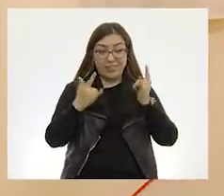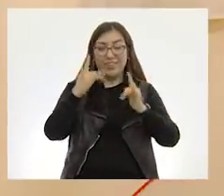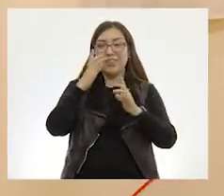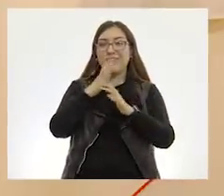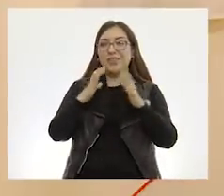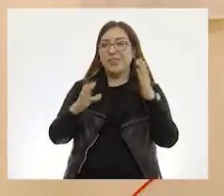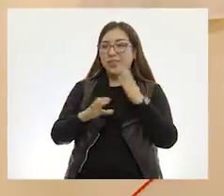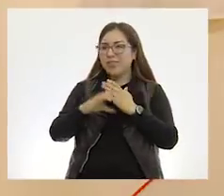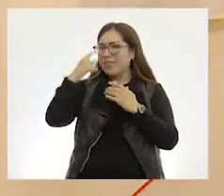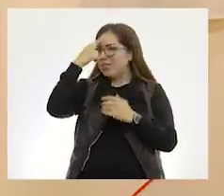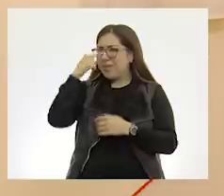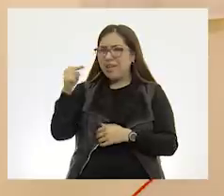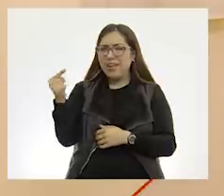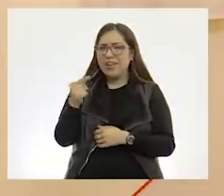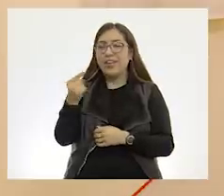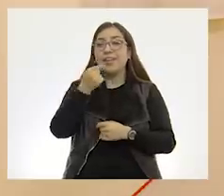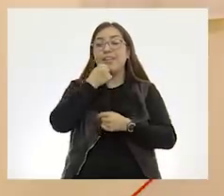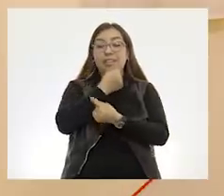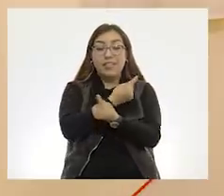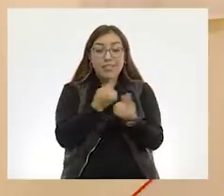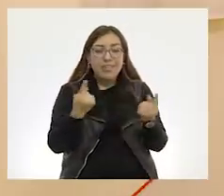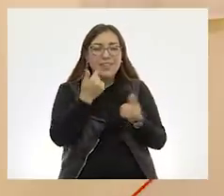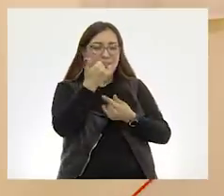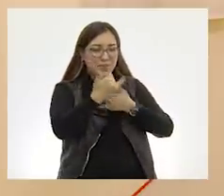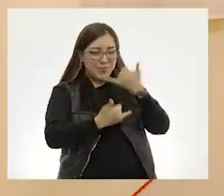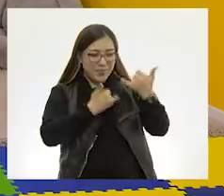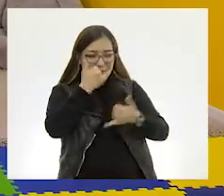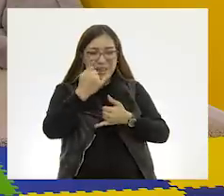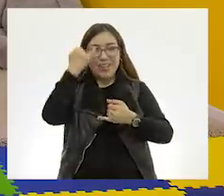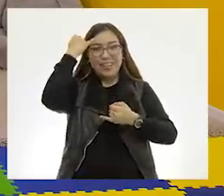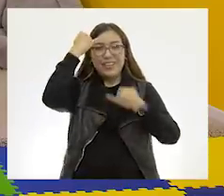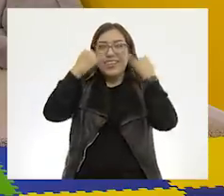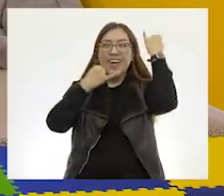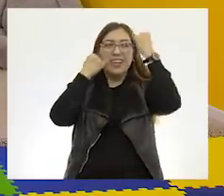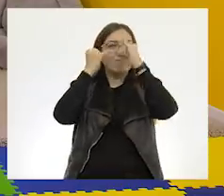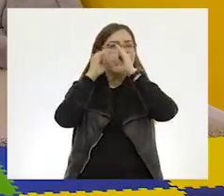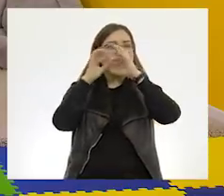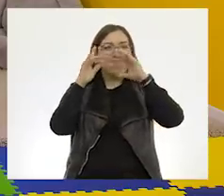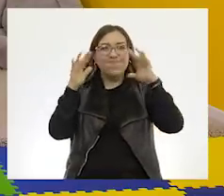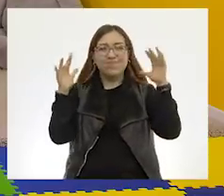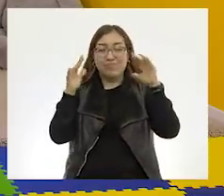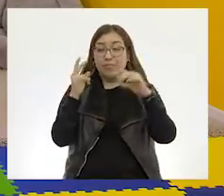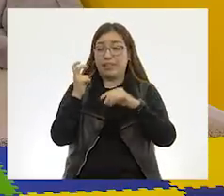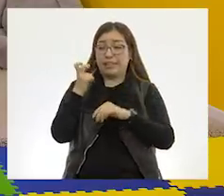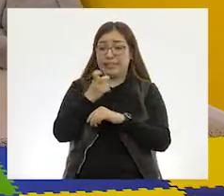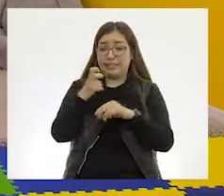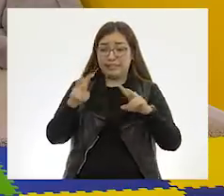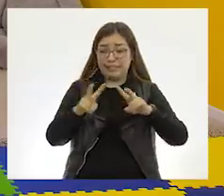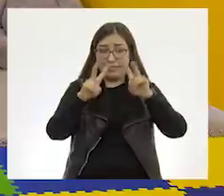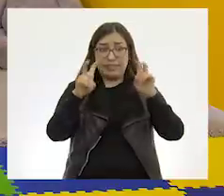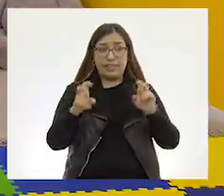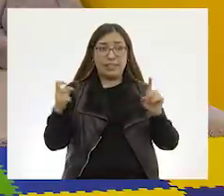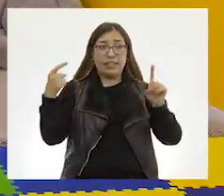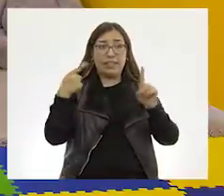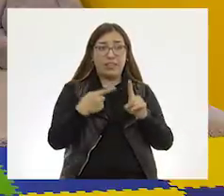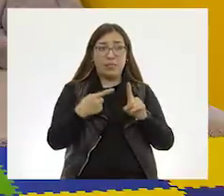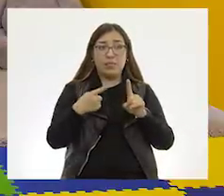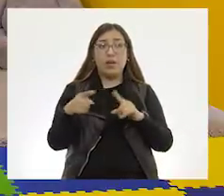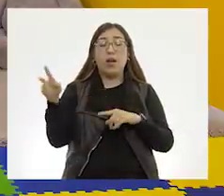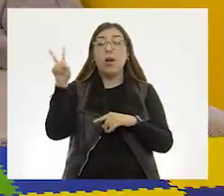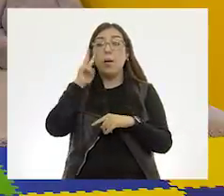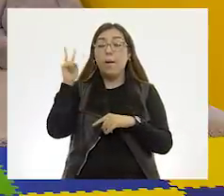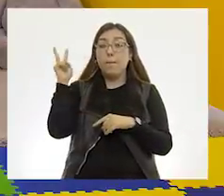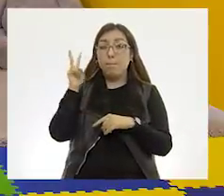niñas y niños jueguen y den rienda suelta a su imaginación. Para hablar de este tema, nos apoyaremos en el programa